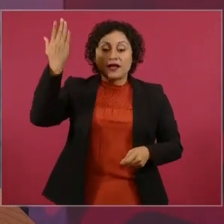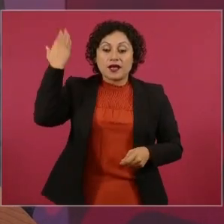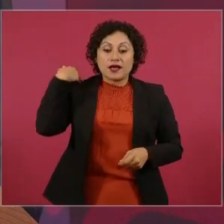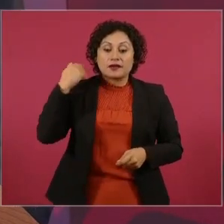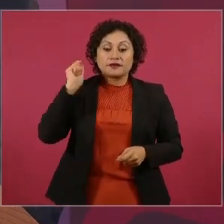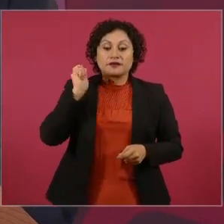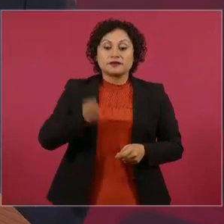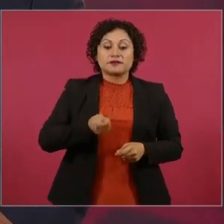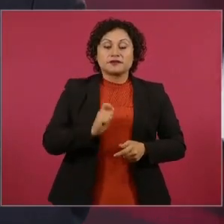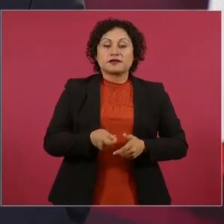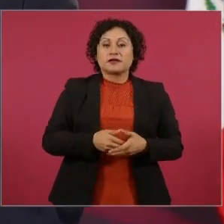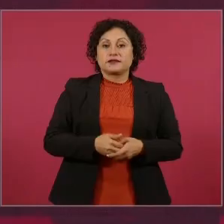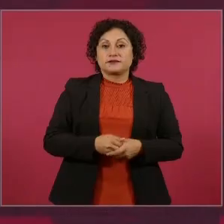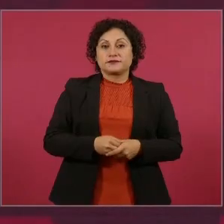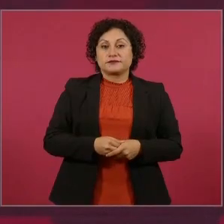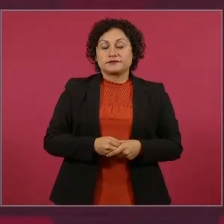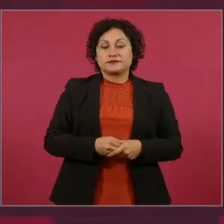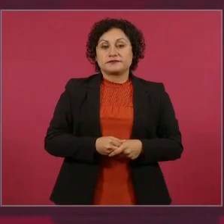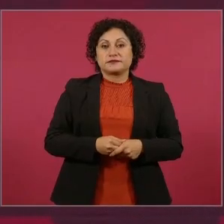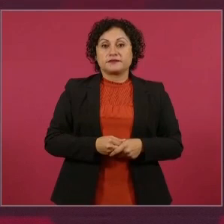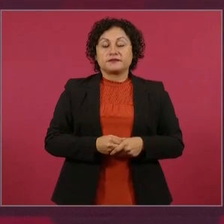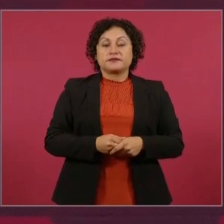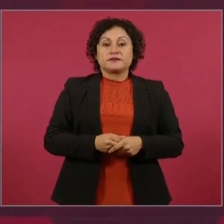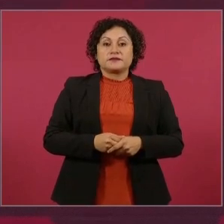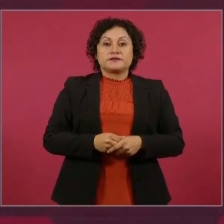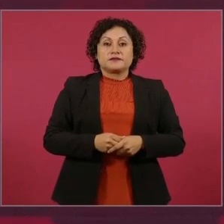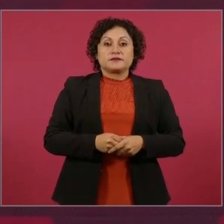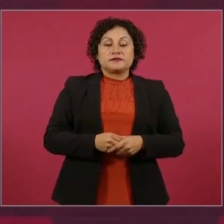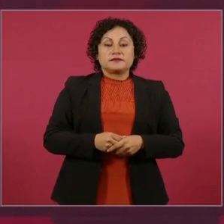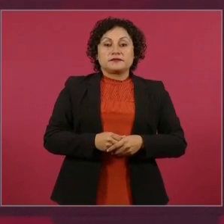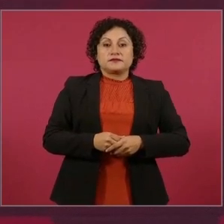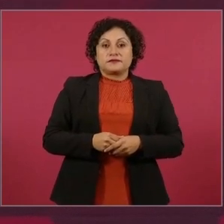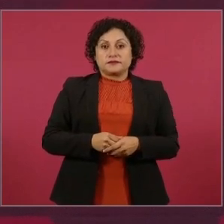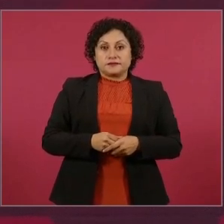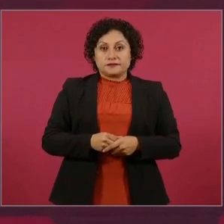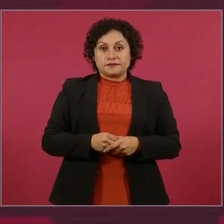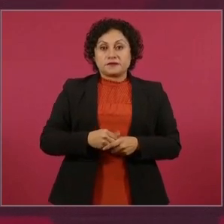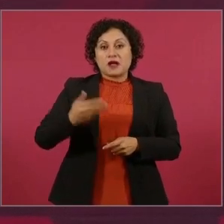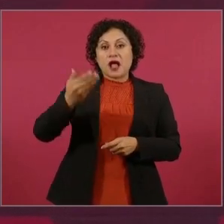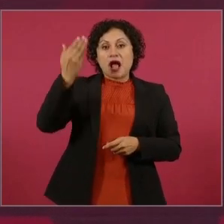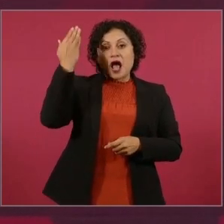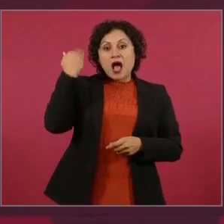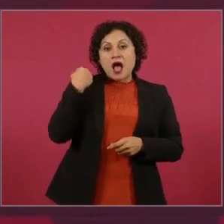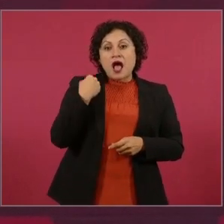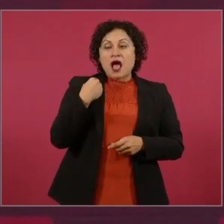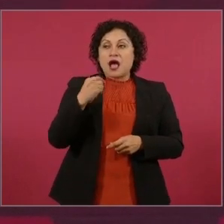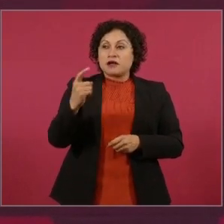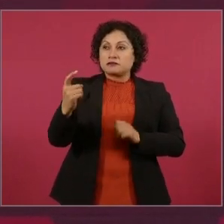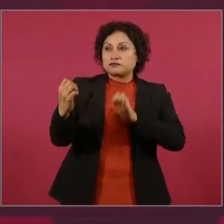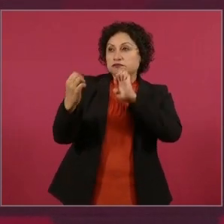habían manejado que los problemas eran de otro